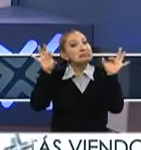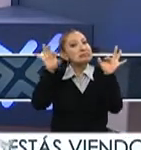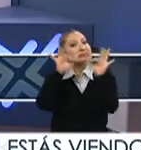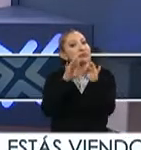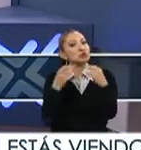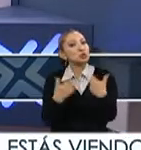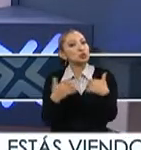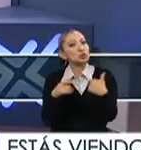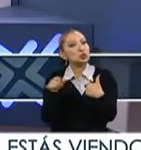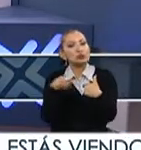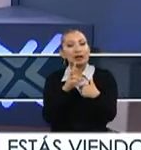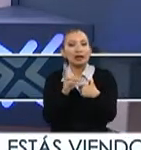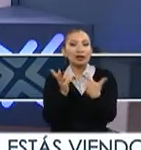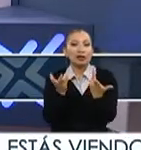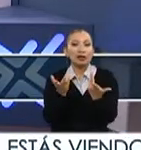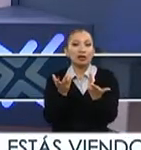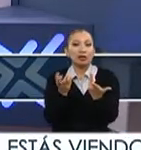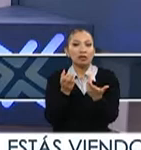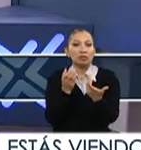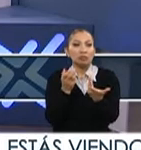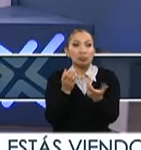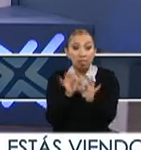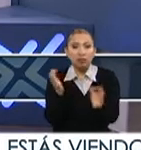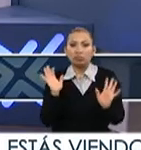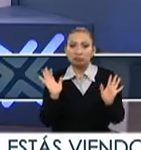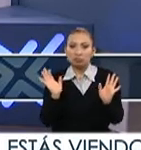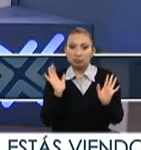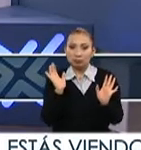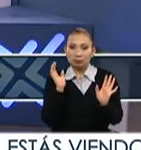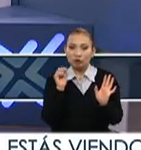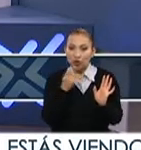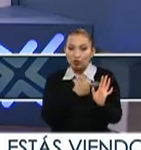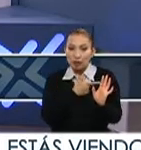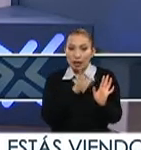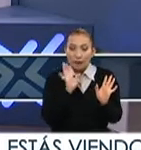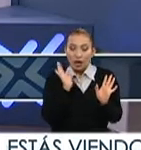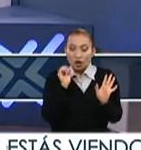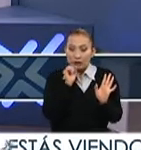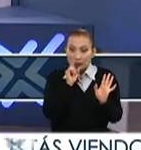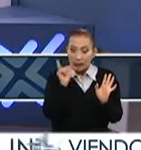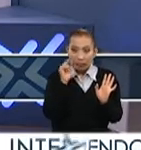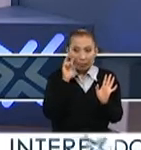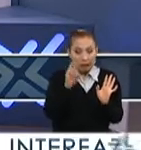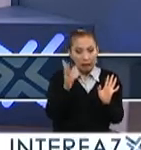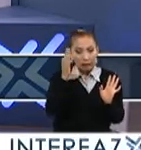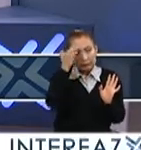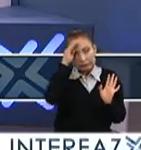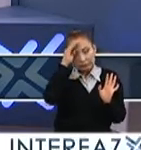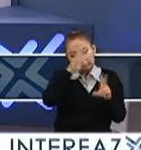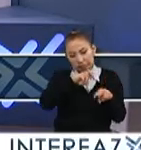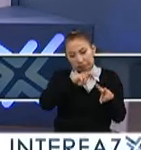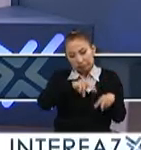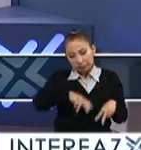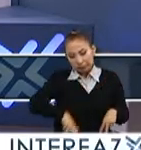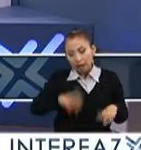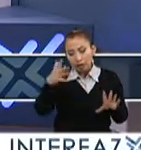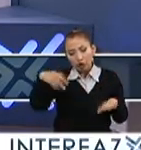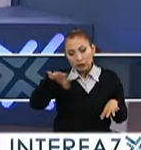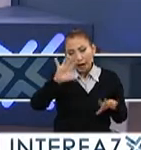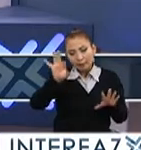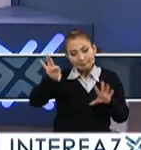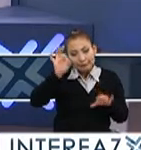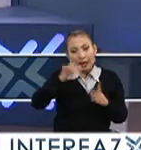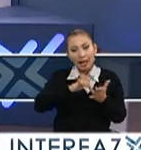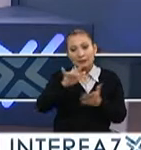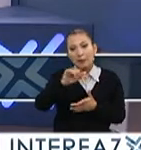coyuntural, no voy a decir oportuno, porque bueno, pues nos gustaría a veces, pero bueno, también hay que enfrentarlo, hay que racionalizarlo y buscar